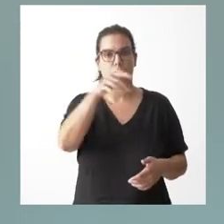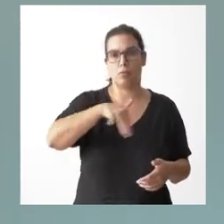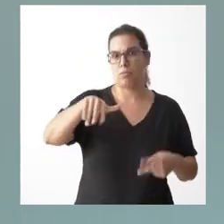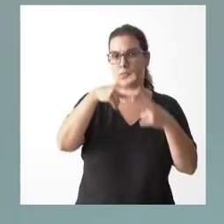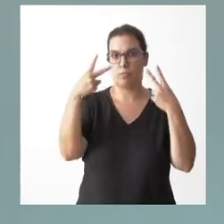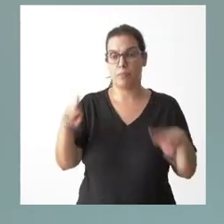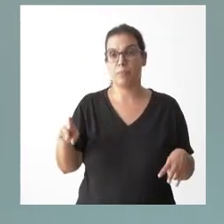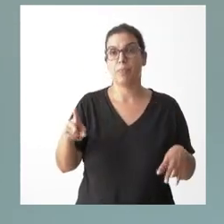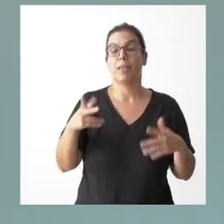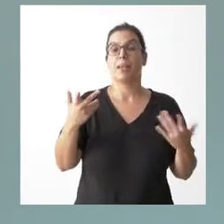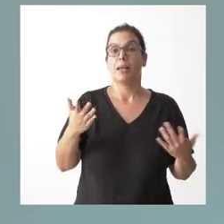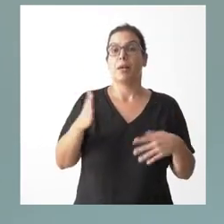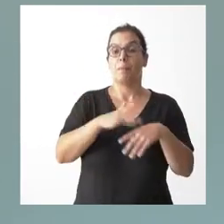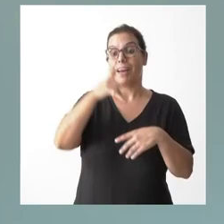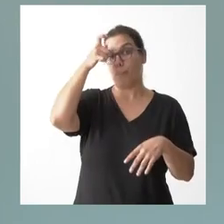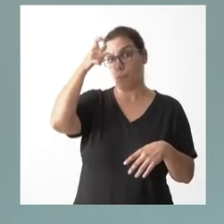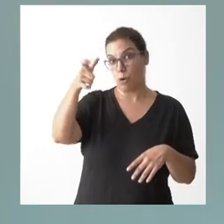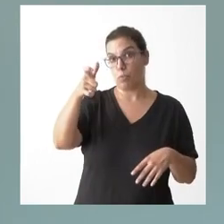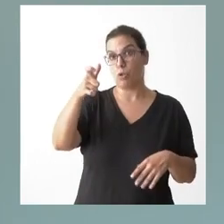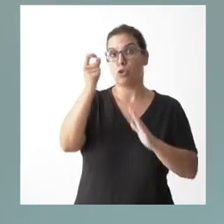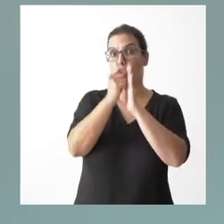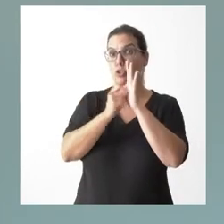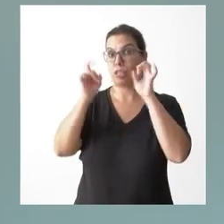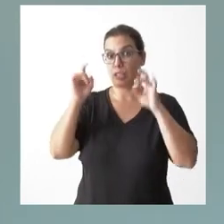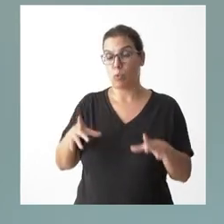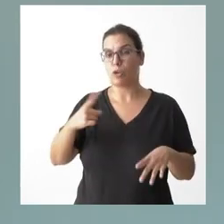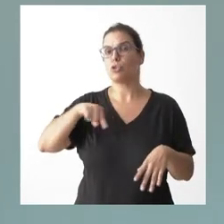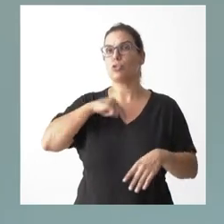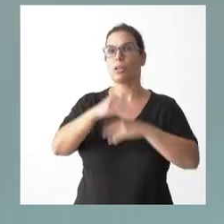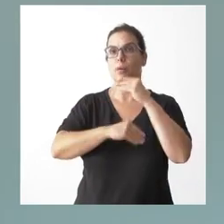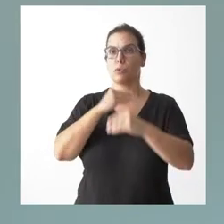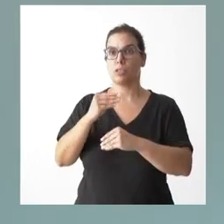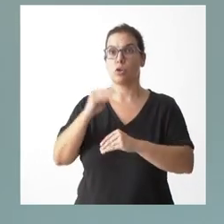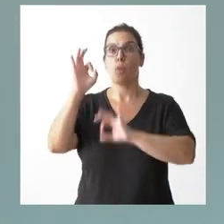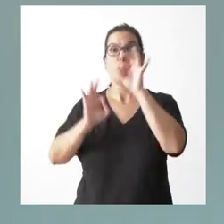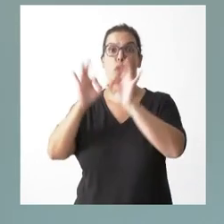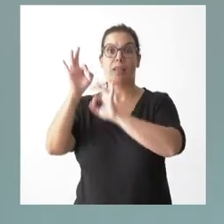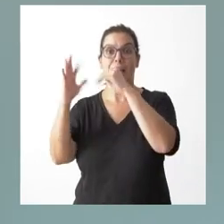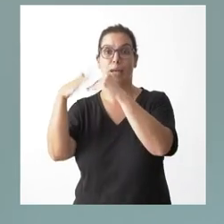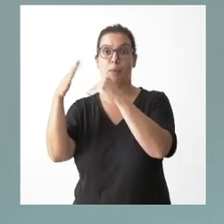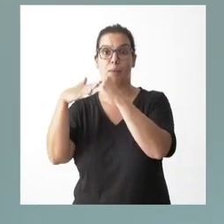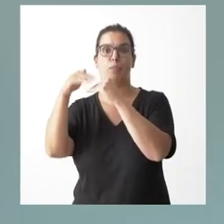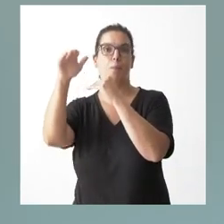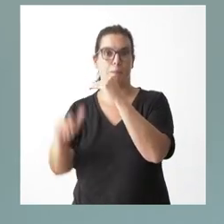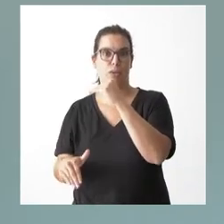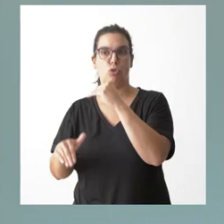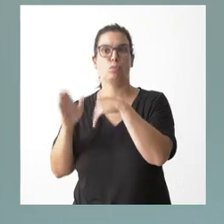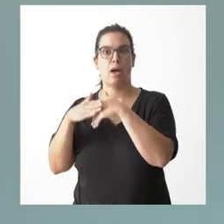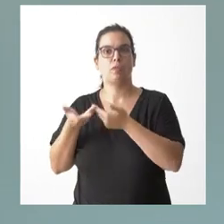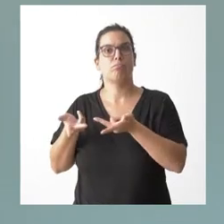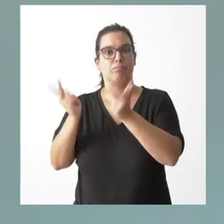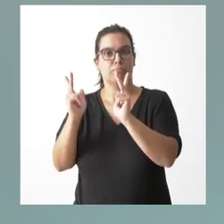para que en la zona rural tengan las mismas condiciones que en el mundo urbano es bajar la ratio de los alumnos para que pudieran tener las